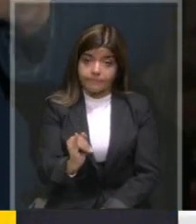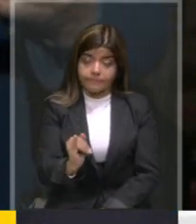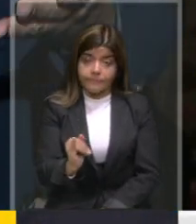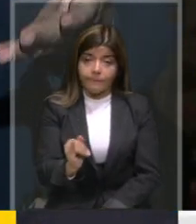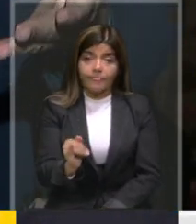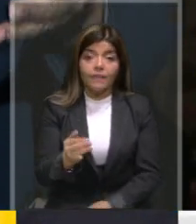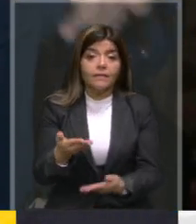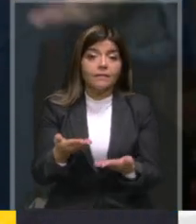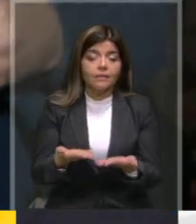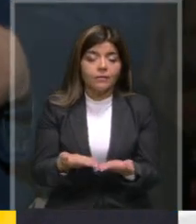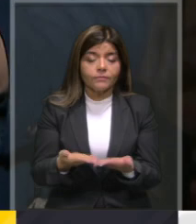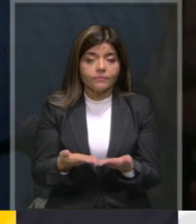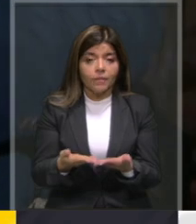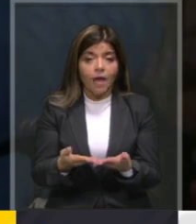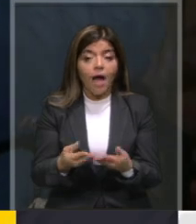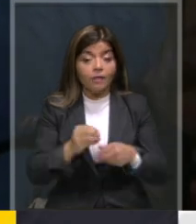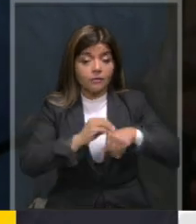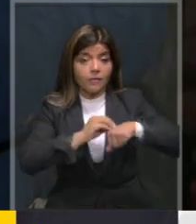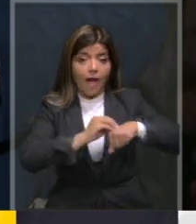van a van a ser notificados de esta situación también